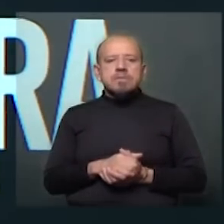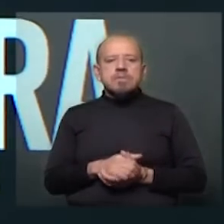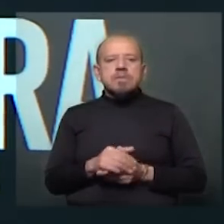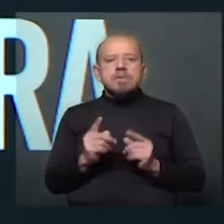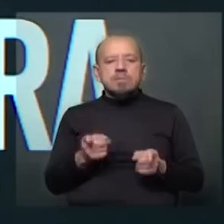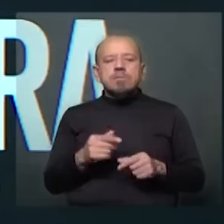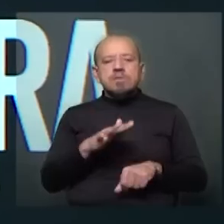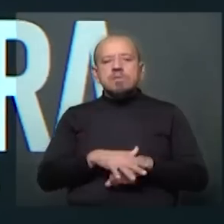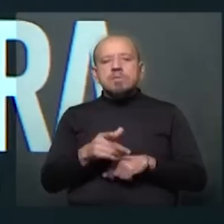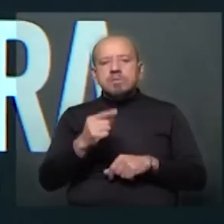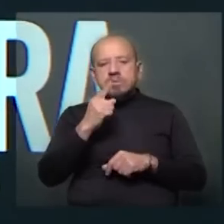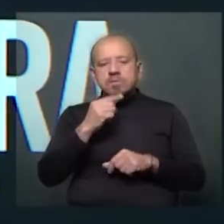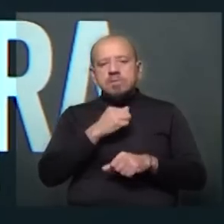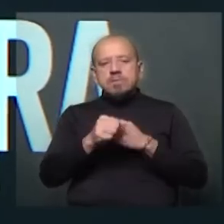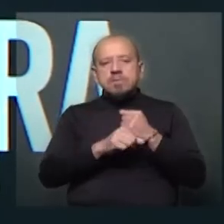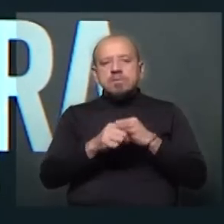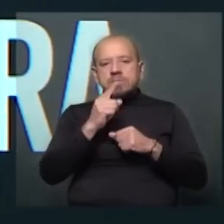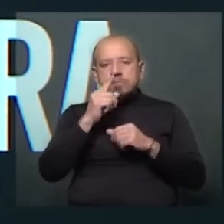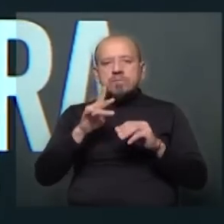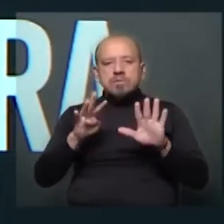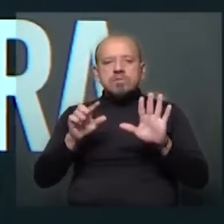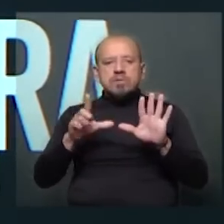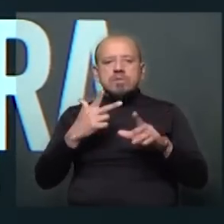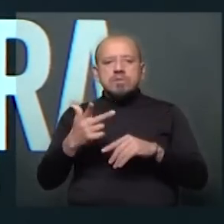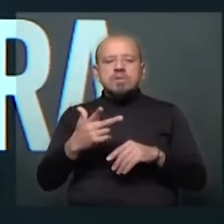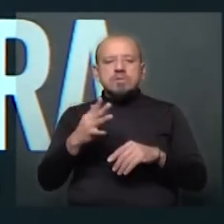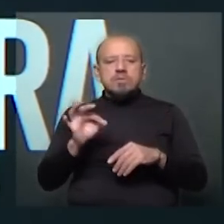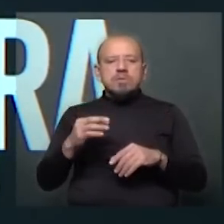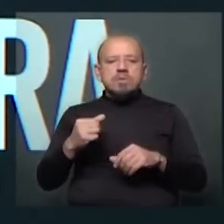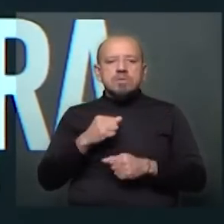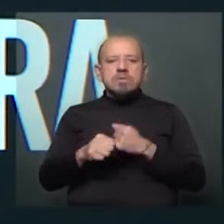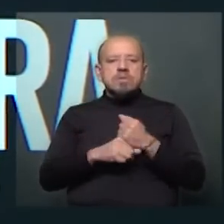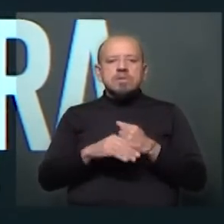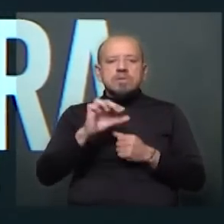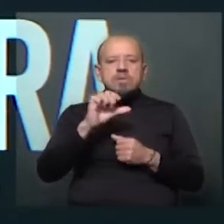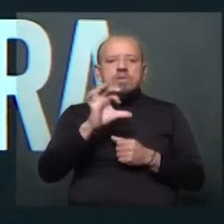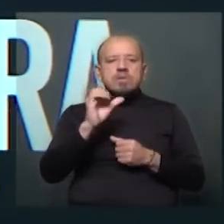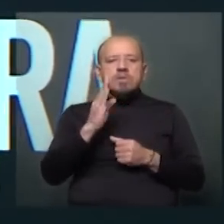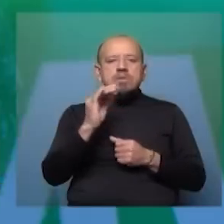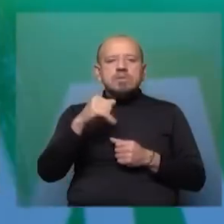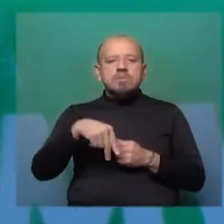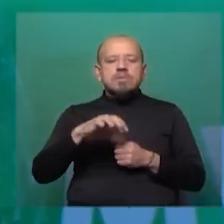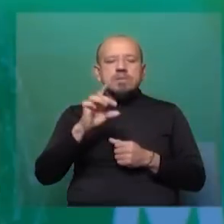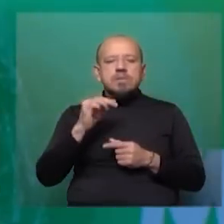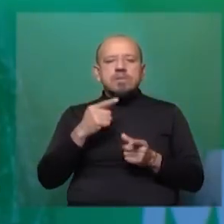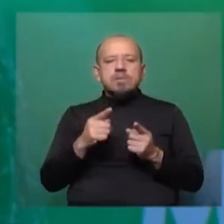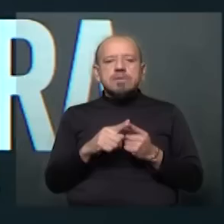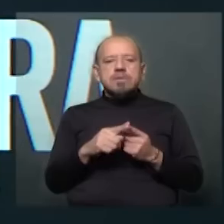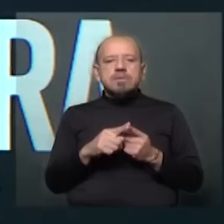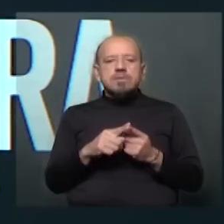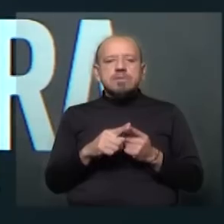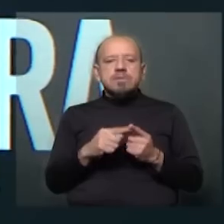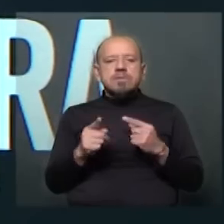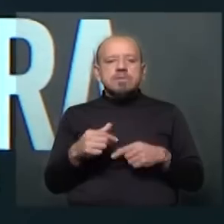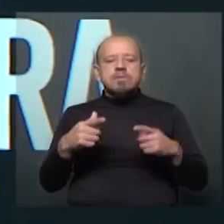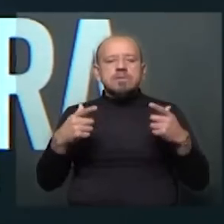misma época en el año 73 en 1973 hace 50 años Luis Alberto espineta no te quiero mirar Luis Alberto espineta sacó